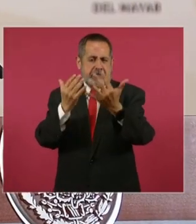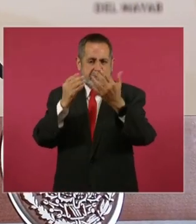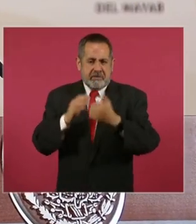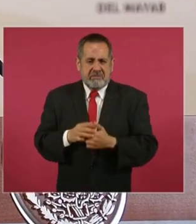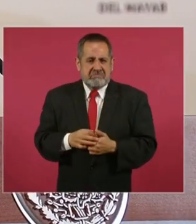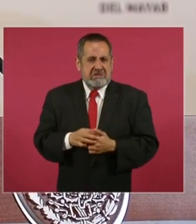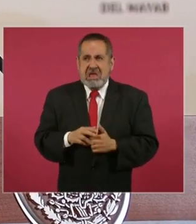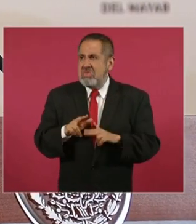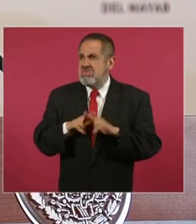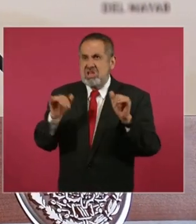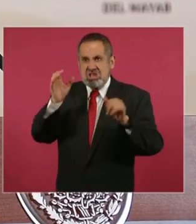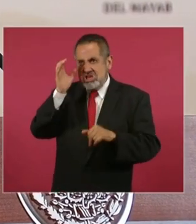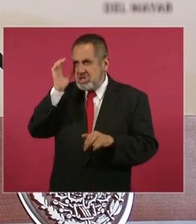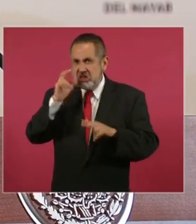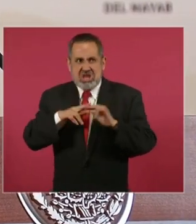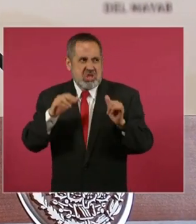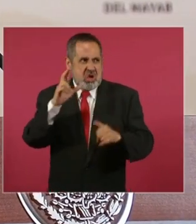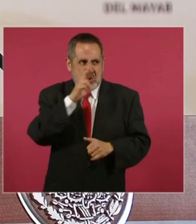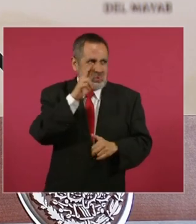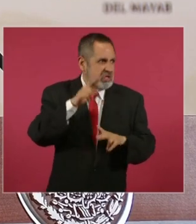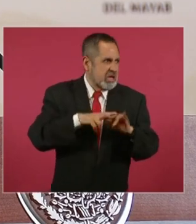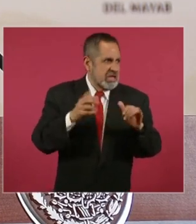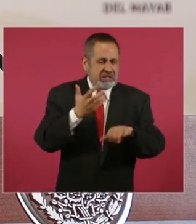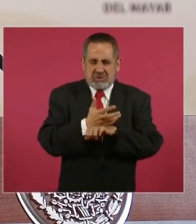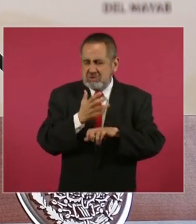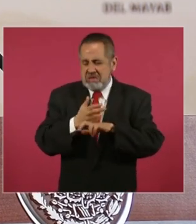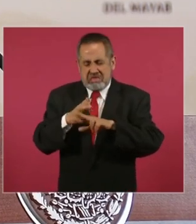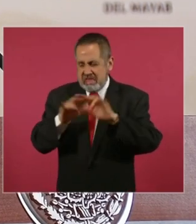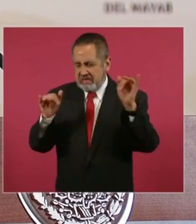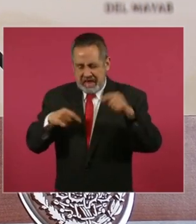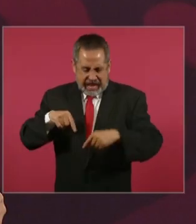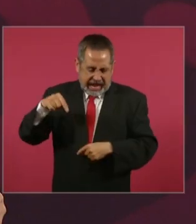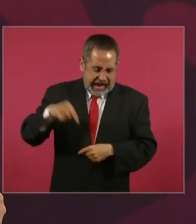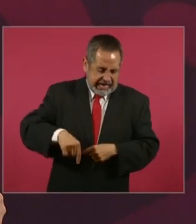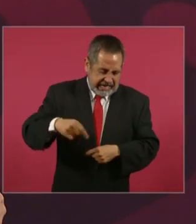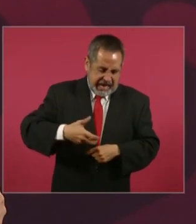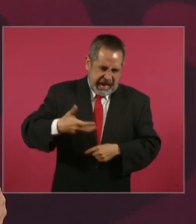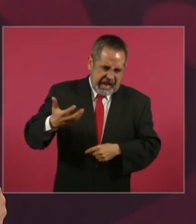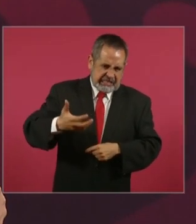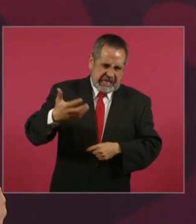ni en China, ni en Rusia, ni en Estados Unidos, ni en ningún lado.